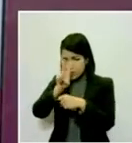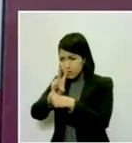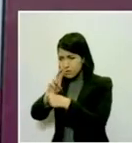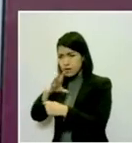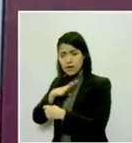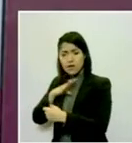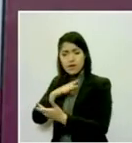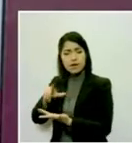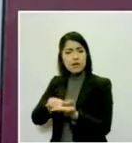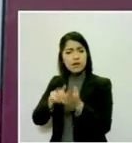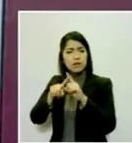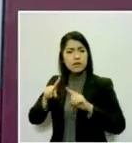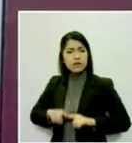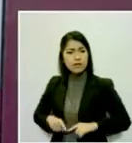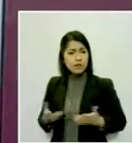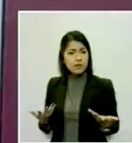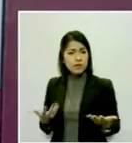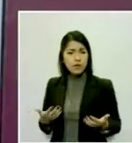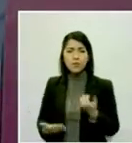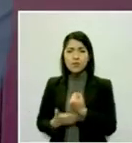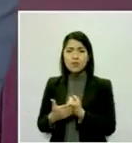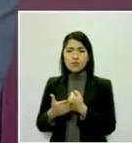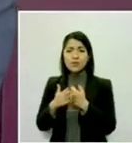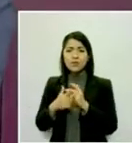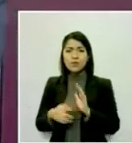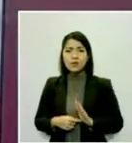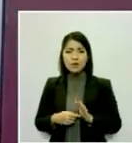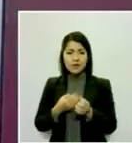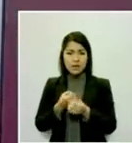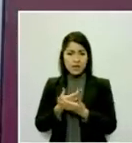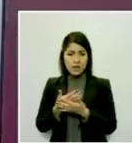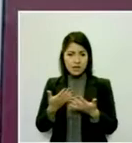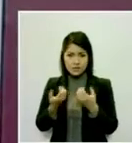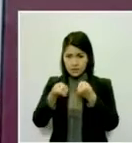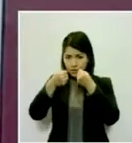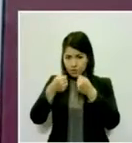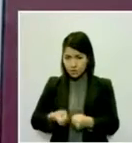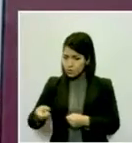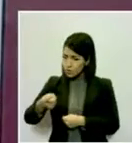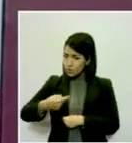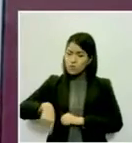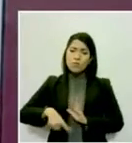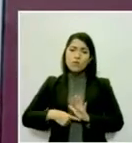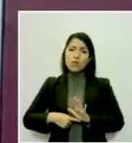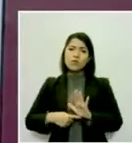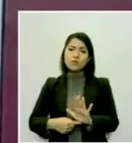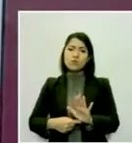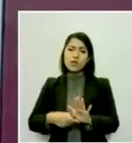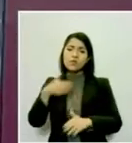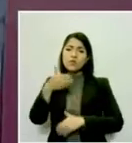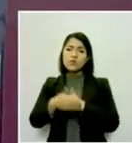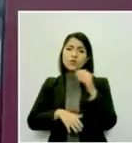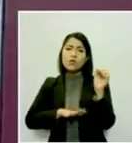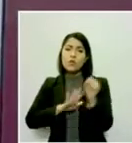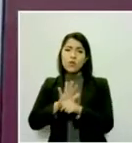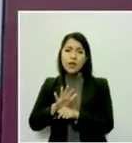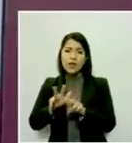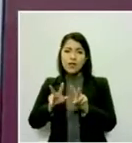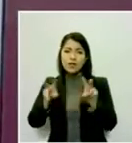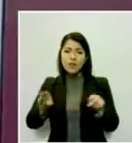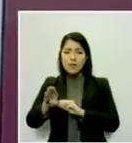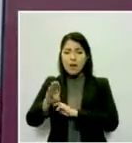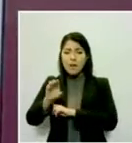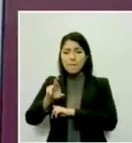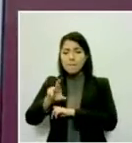avance. Yo creo que en la próxima reunión, en la próxima conferencia de prensa de seguridad, les vamos a dar a conocer el avance que hemos tenido con el tema de las